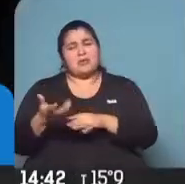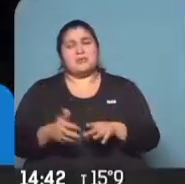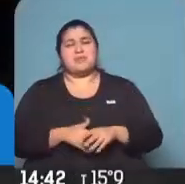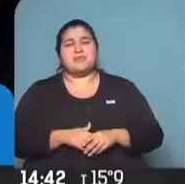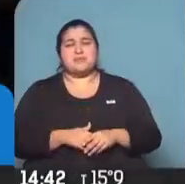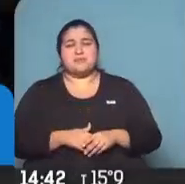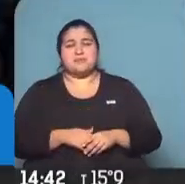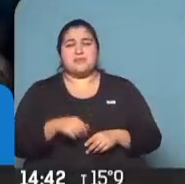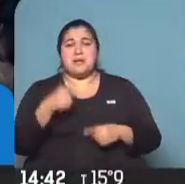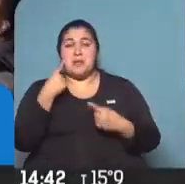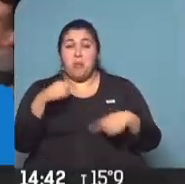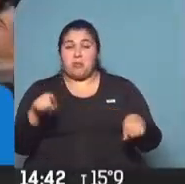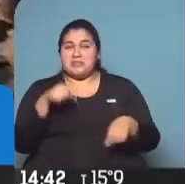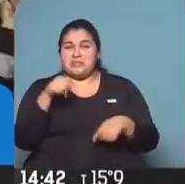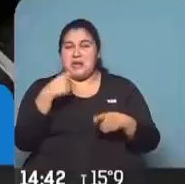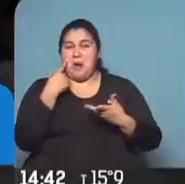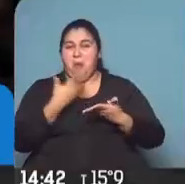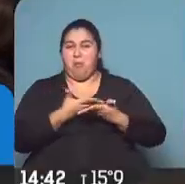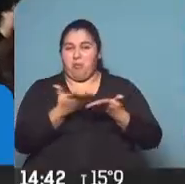en el criado patrio